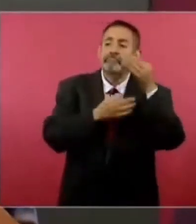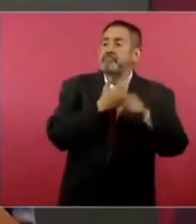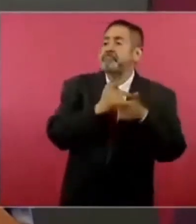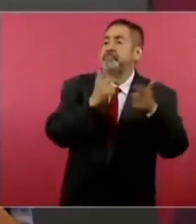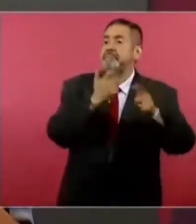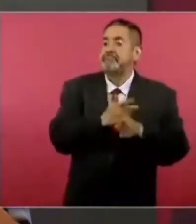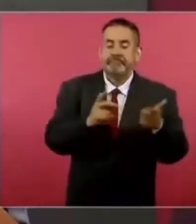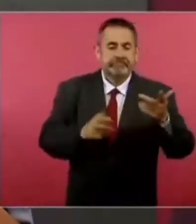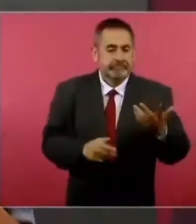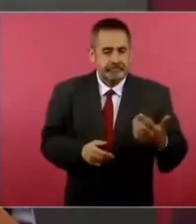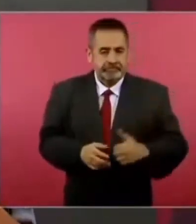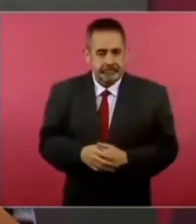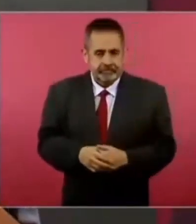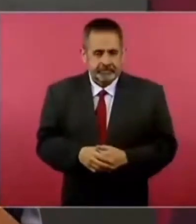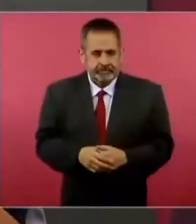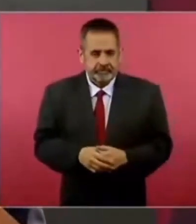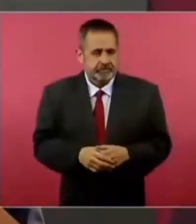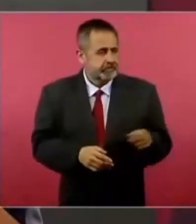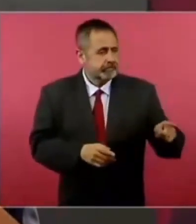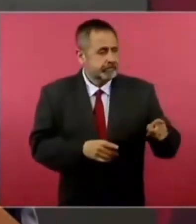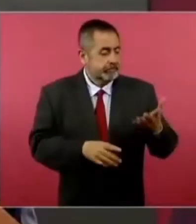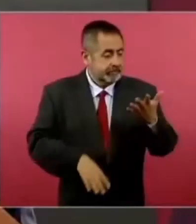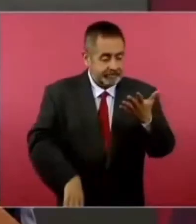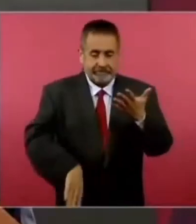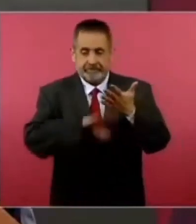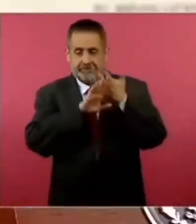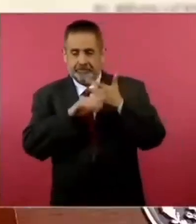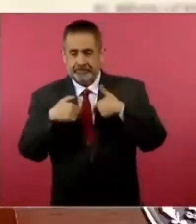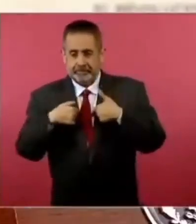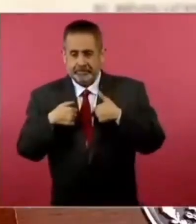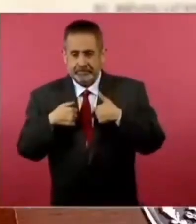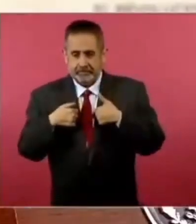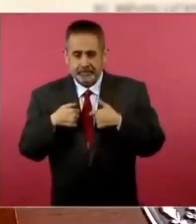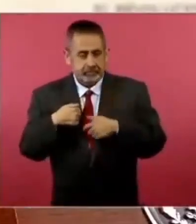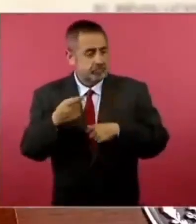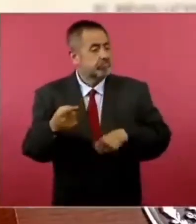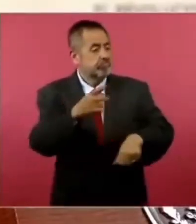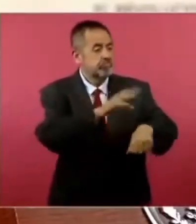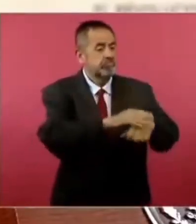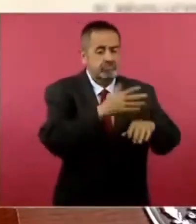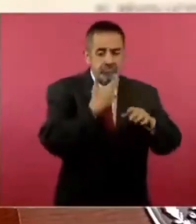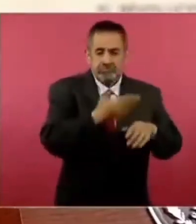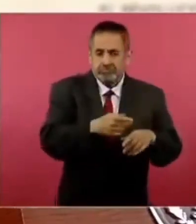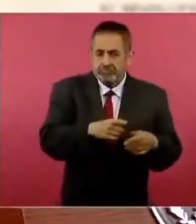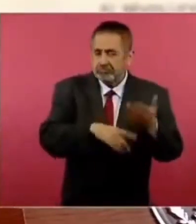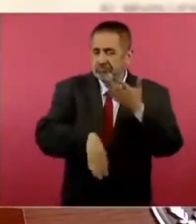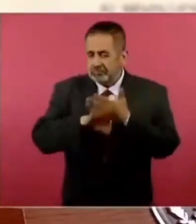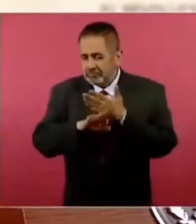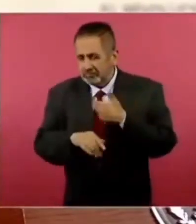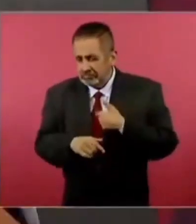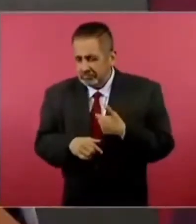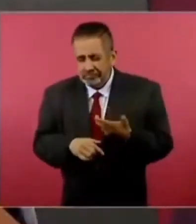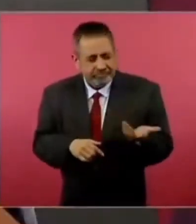incluso que se lancen en contra mía, hasta en esos mensajes,